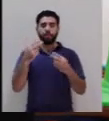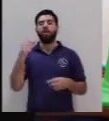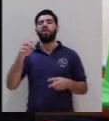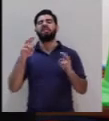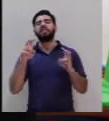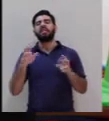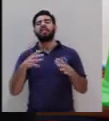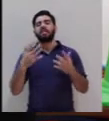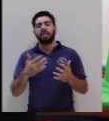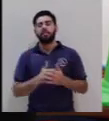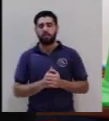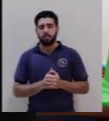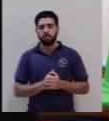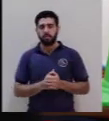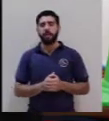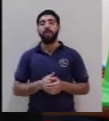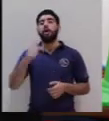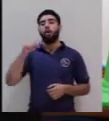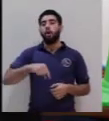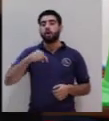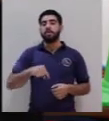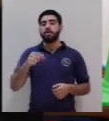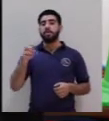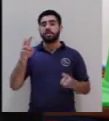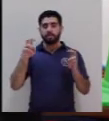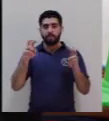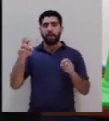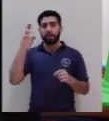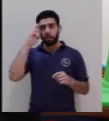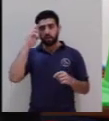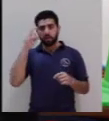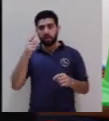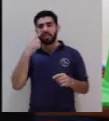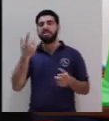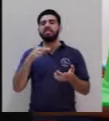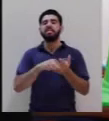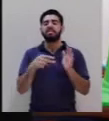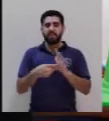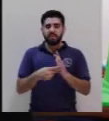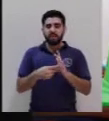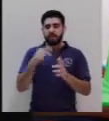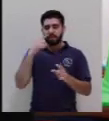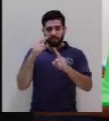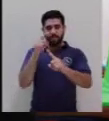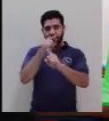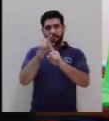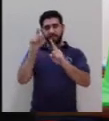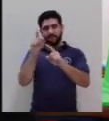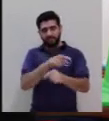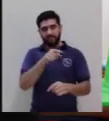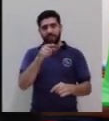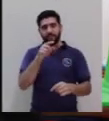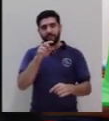¿qué tema vamos a ver en esta ocasión? En esta ocasión vamos a recordar lo que significa que es una fracción y que